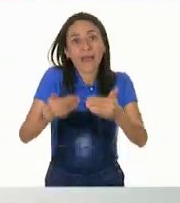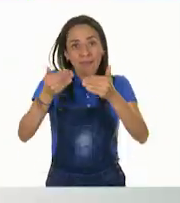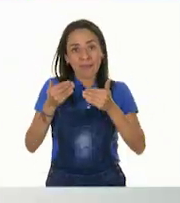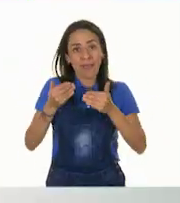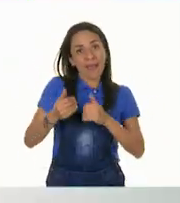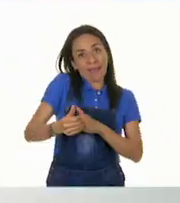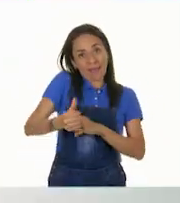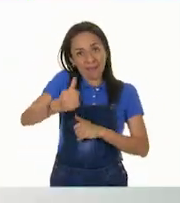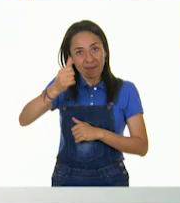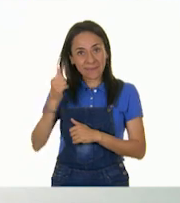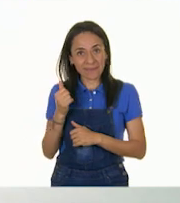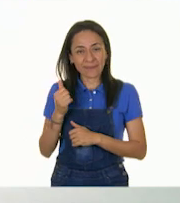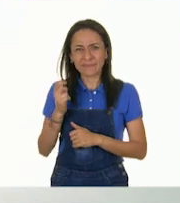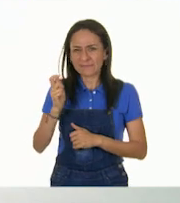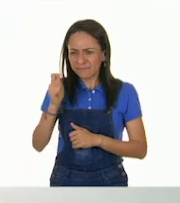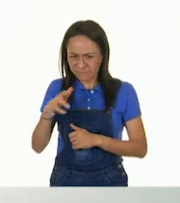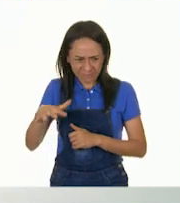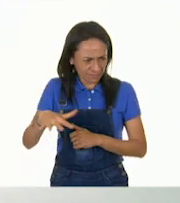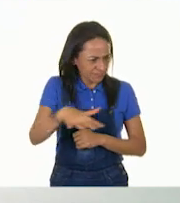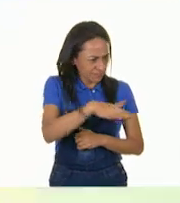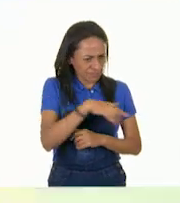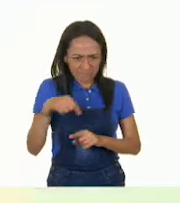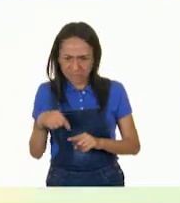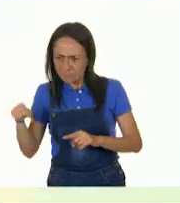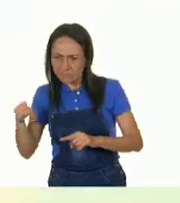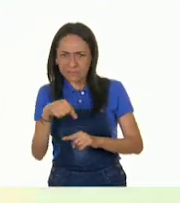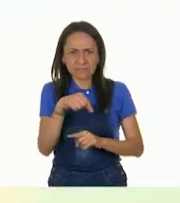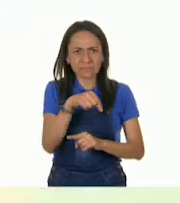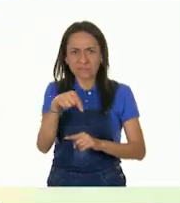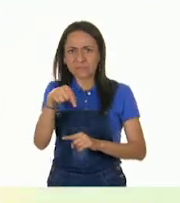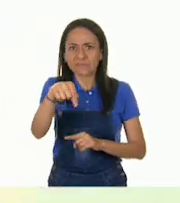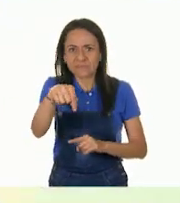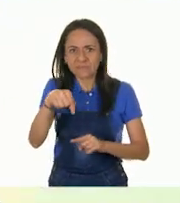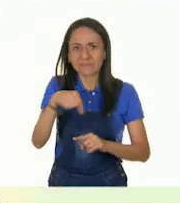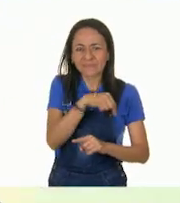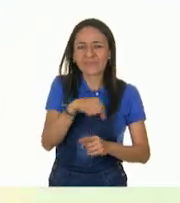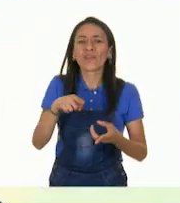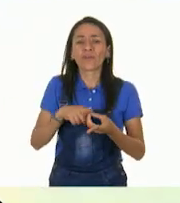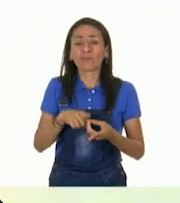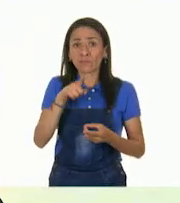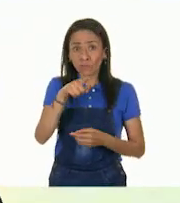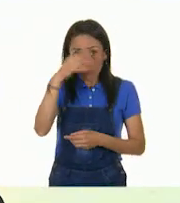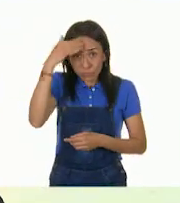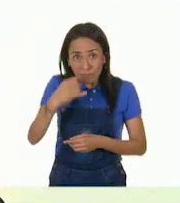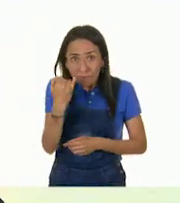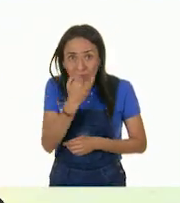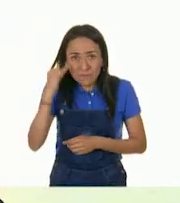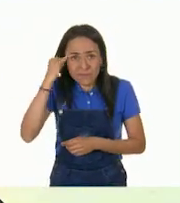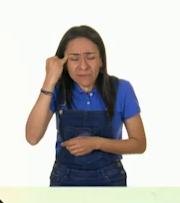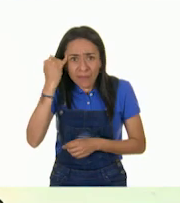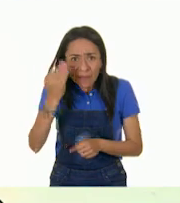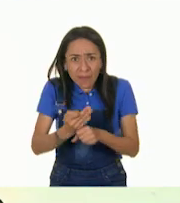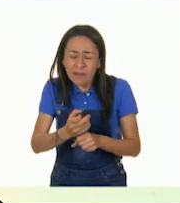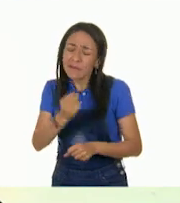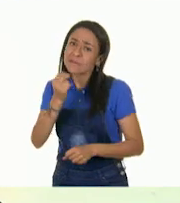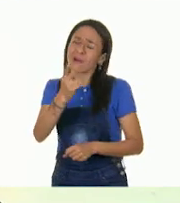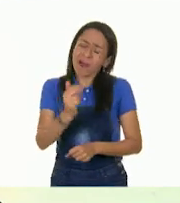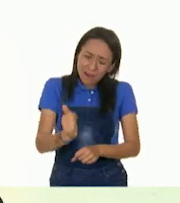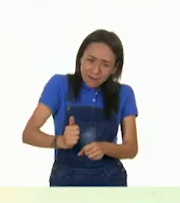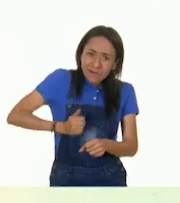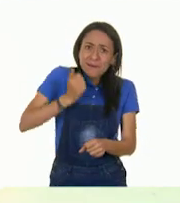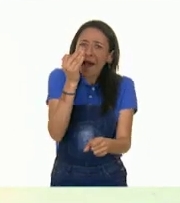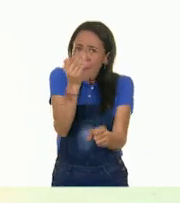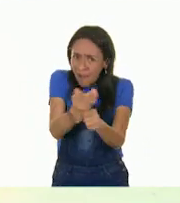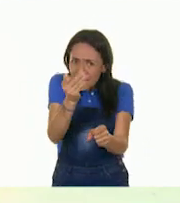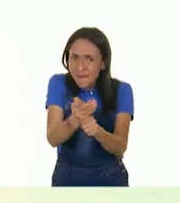nuestras ubicaciones espaciales y si tienes la fortuna de hablar una lengua indígena aprovecha este momento para practicarla